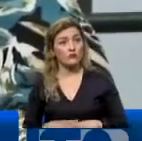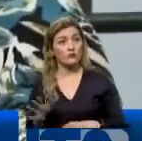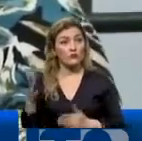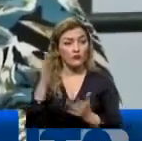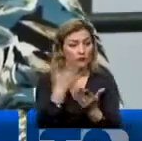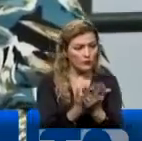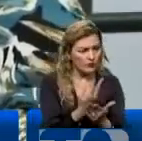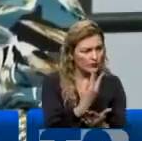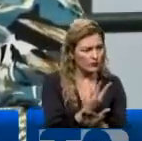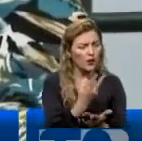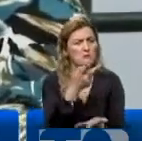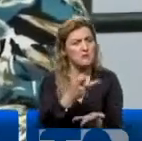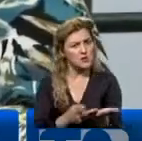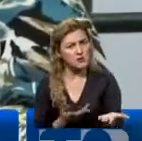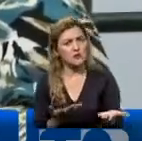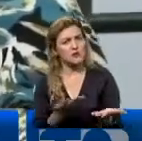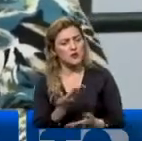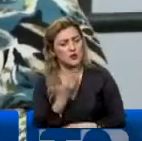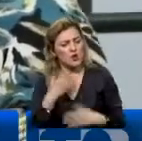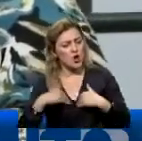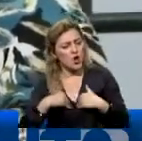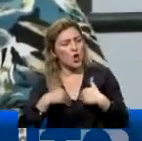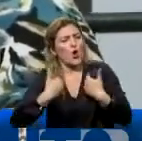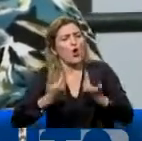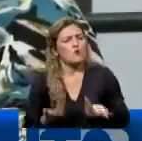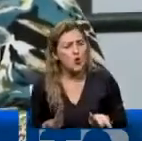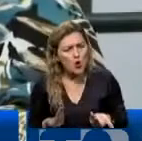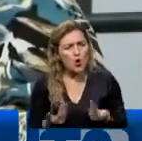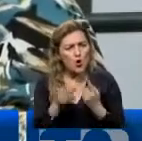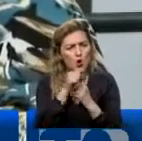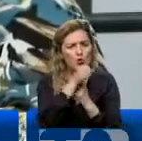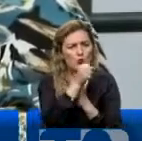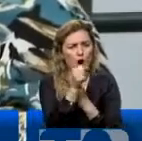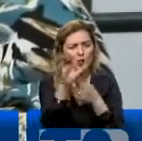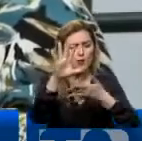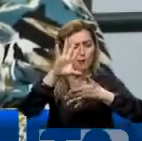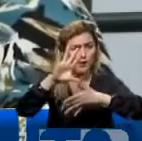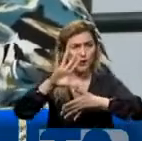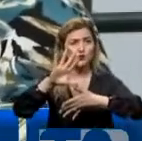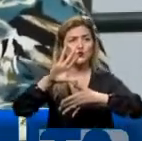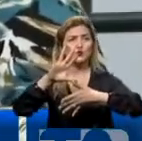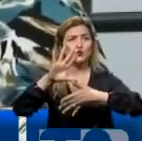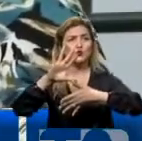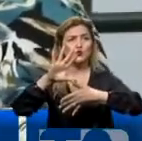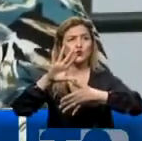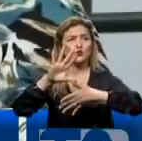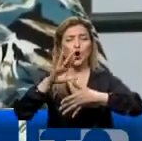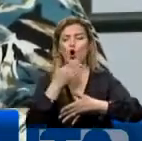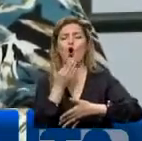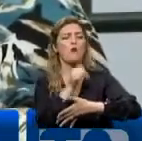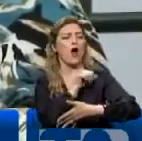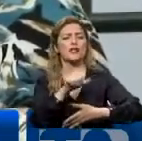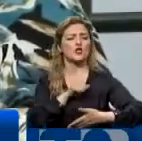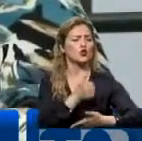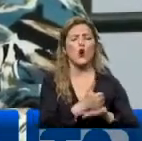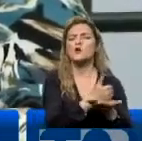precisamente cómo puede el sistema interamericano actuar para